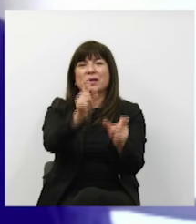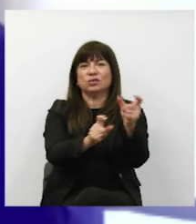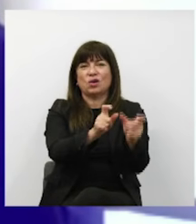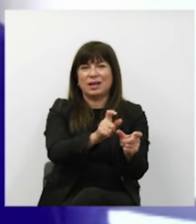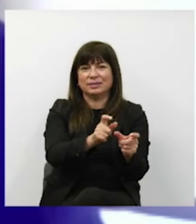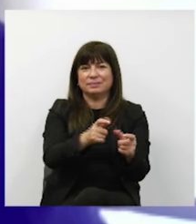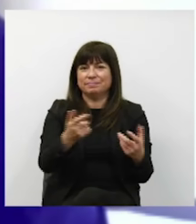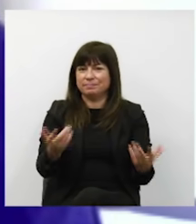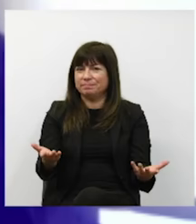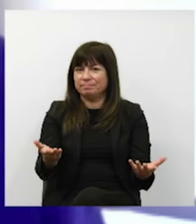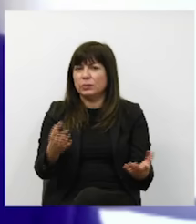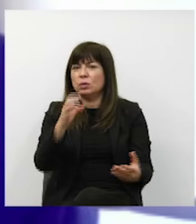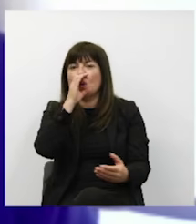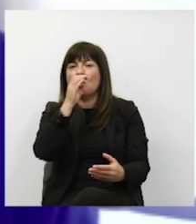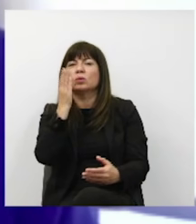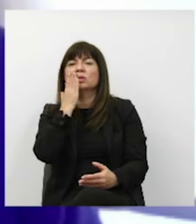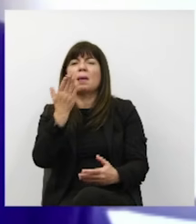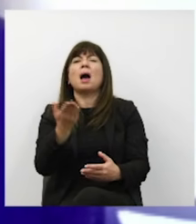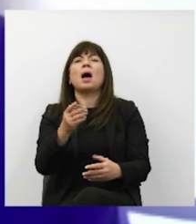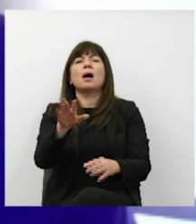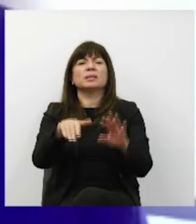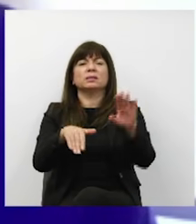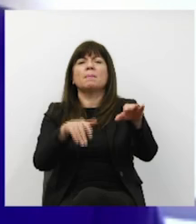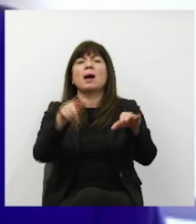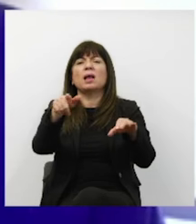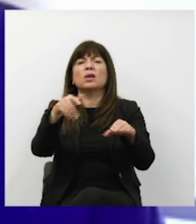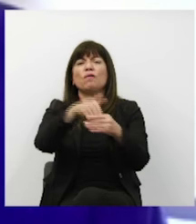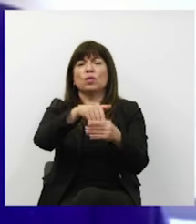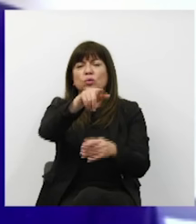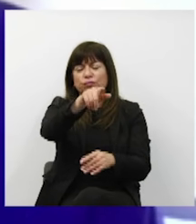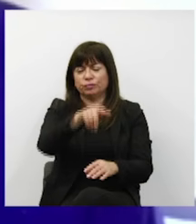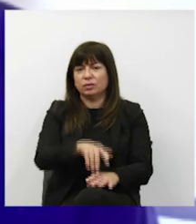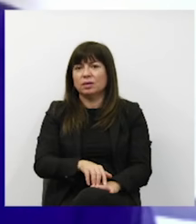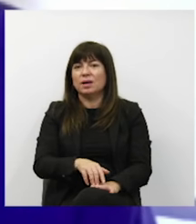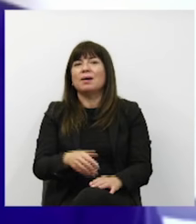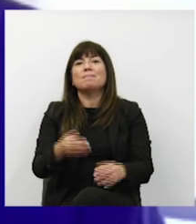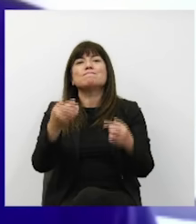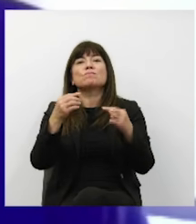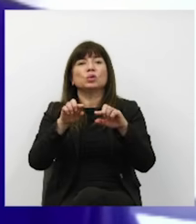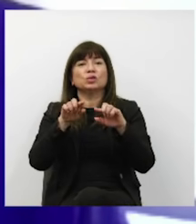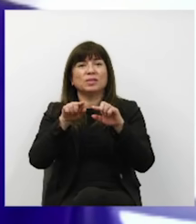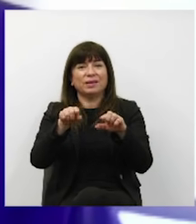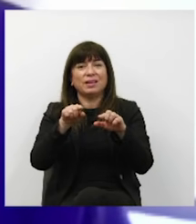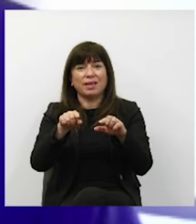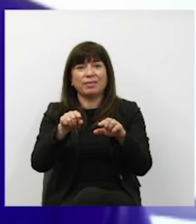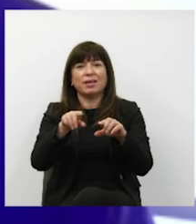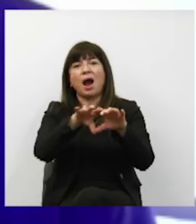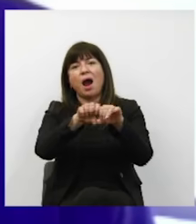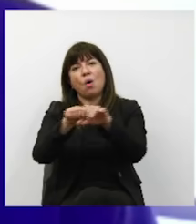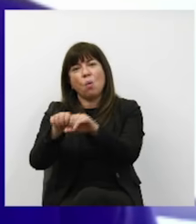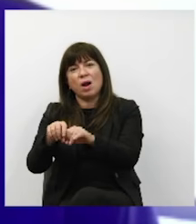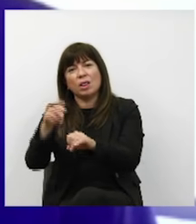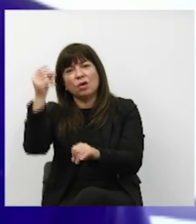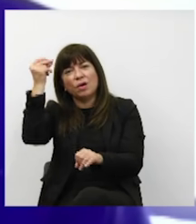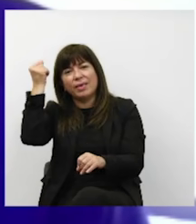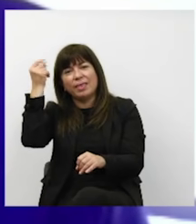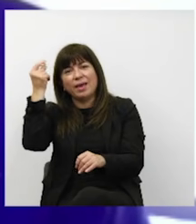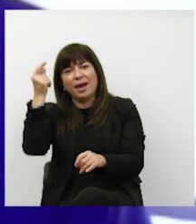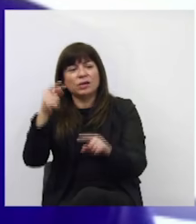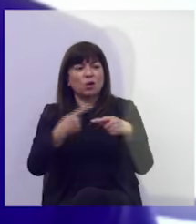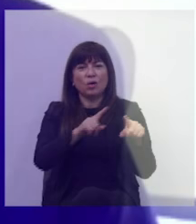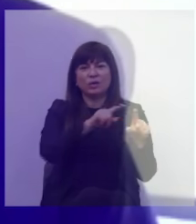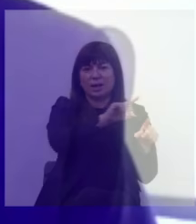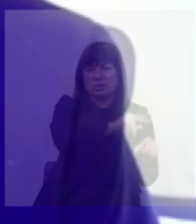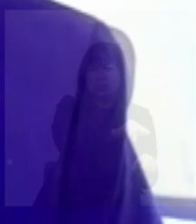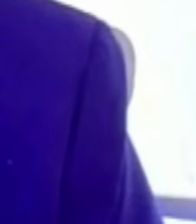concurso de simpatía, la posibilidad de ponerse de acuerdo entre un grupo de ideas y otro grupo de ideas es mucho más grande. Por